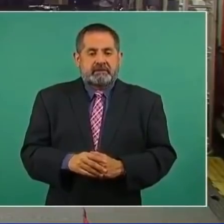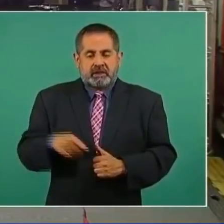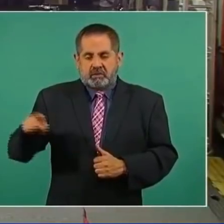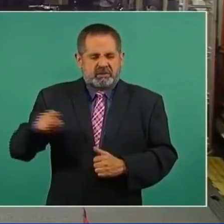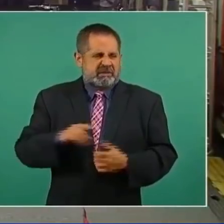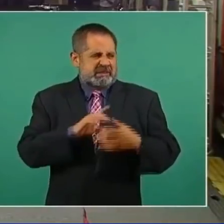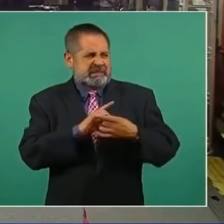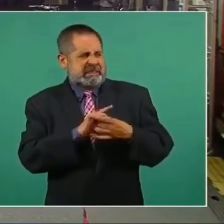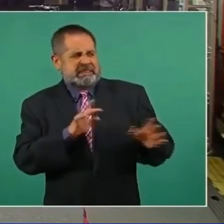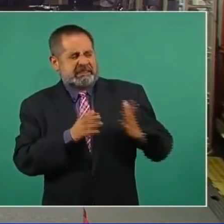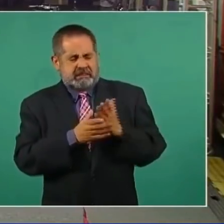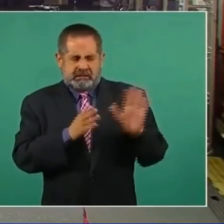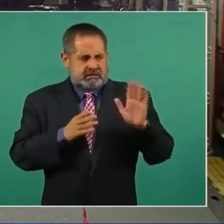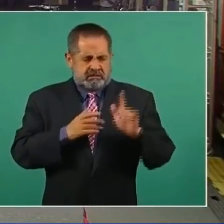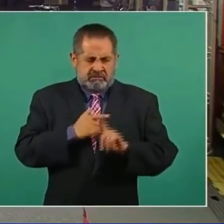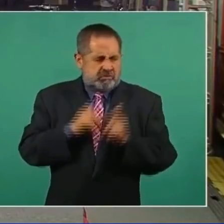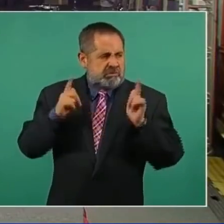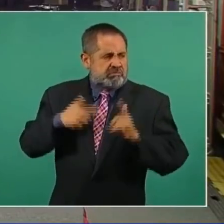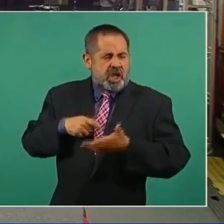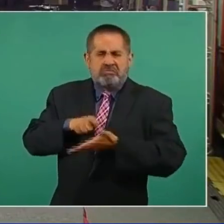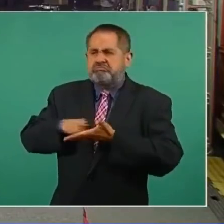liberándose